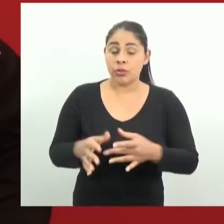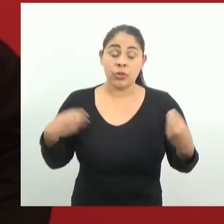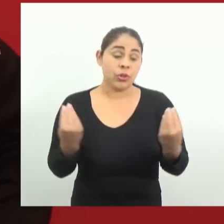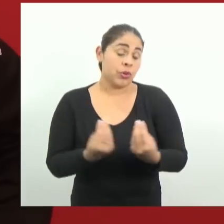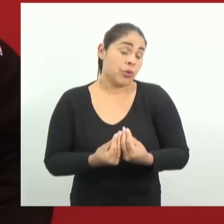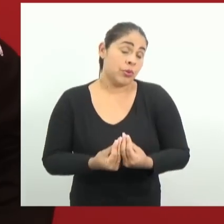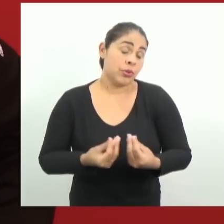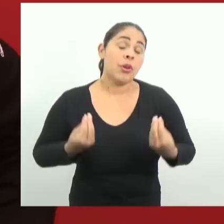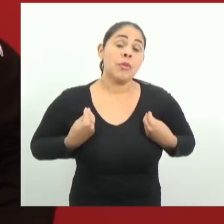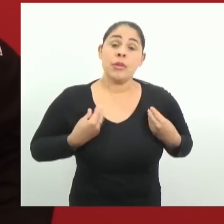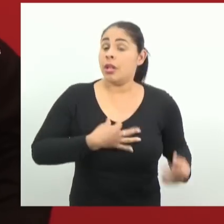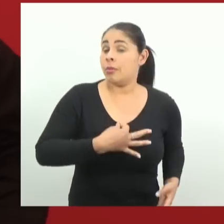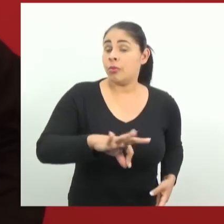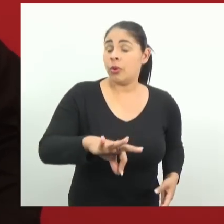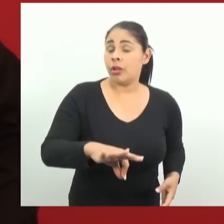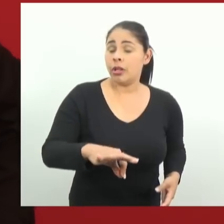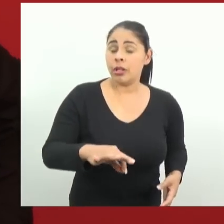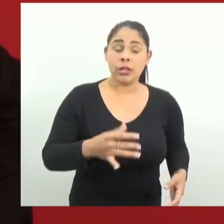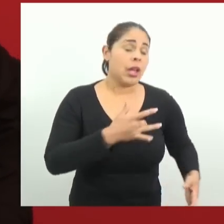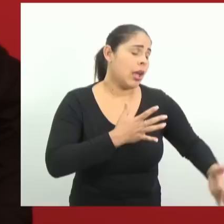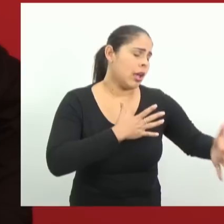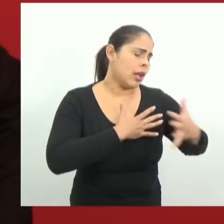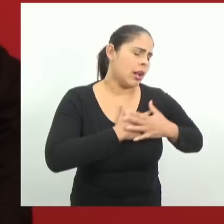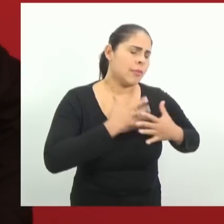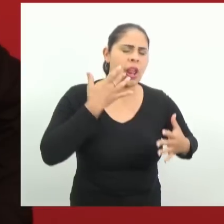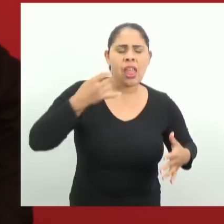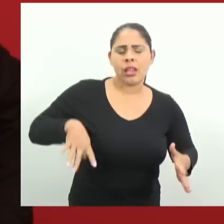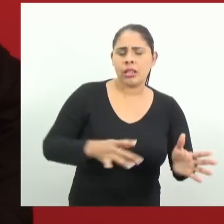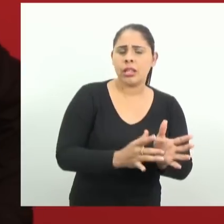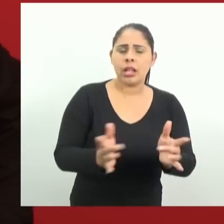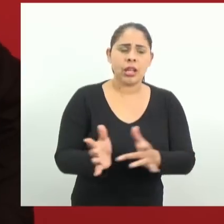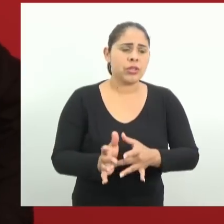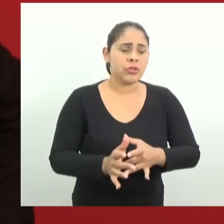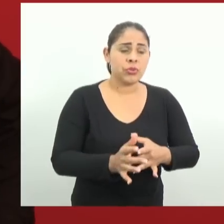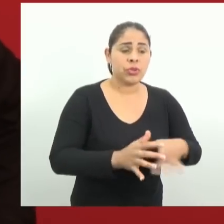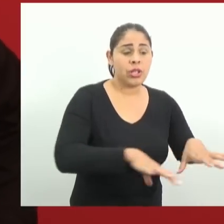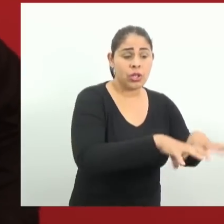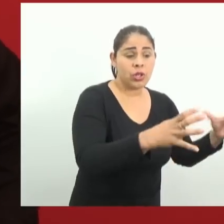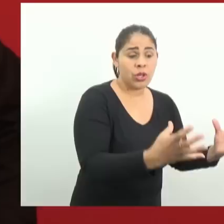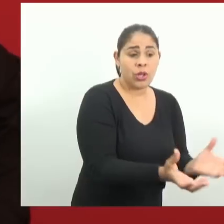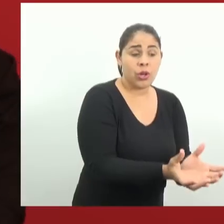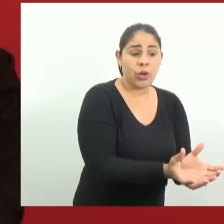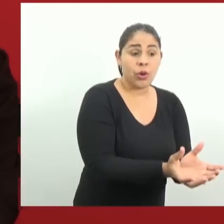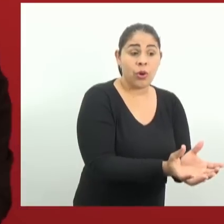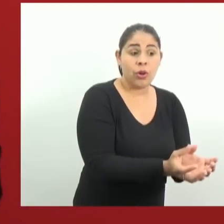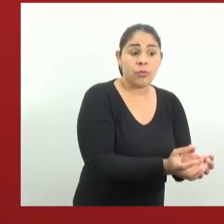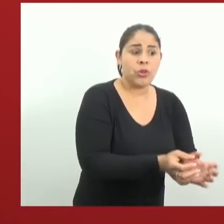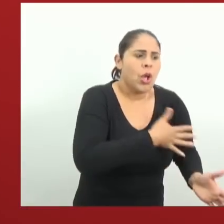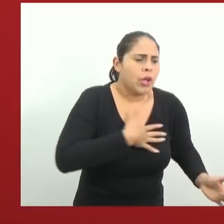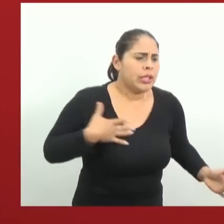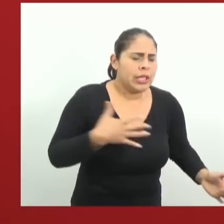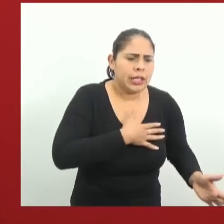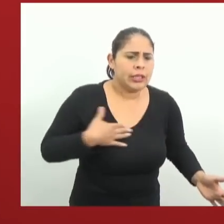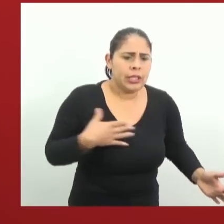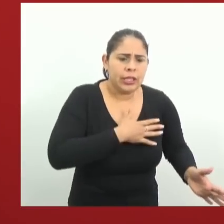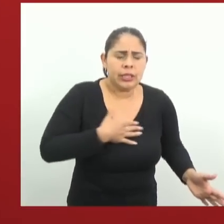El amor a Jesucristo te libera del afán de este siglo. Y hay otra cosa peor todavía que el afán, que es el